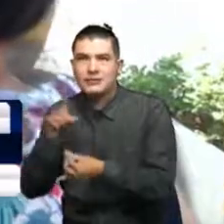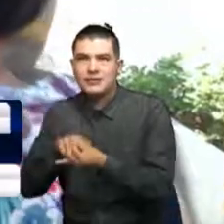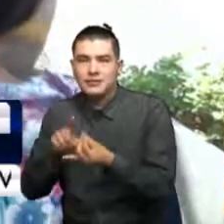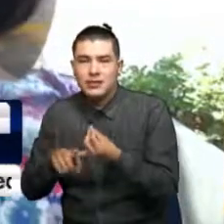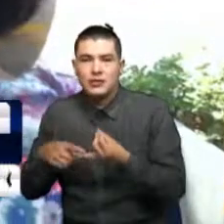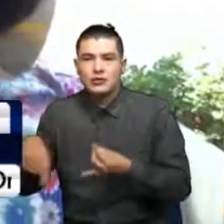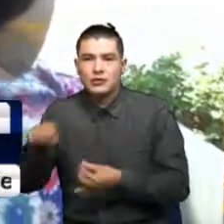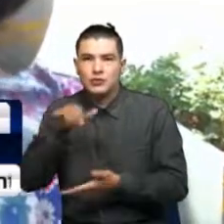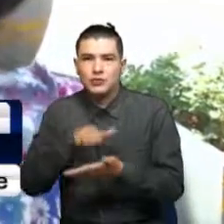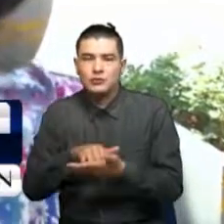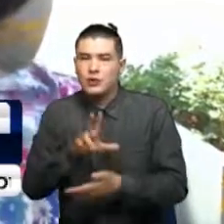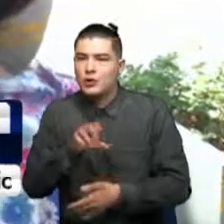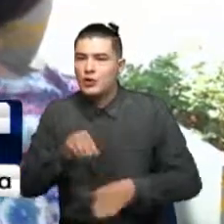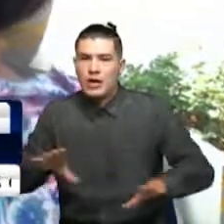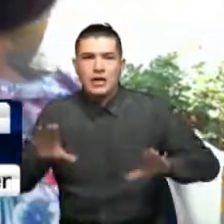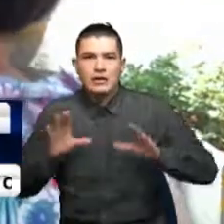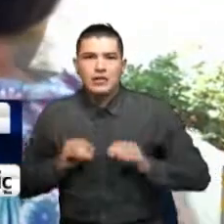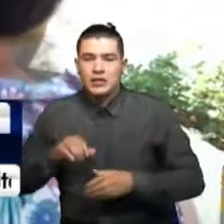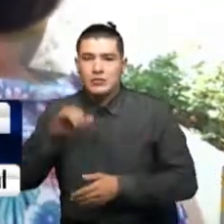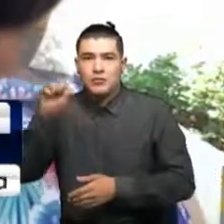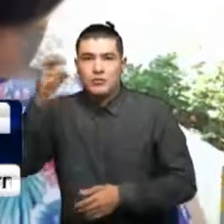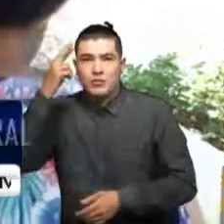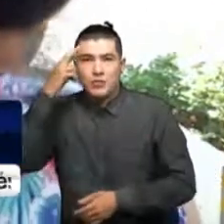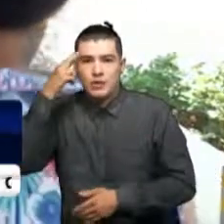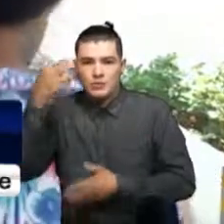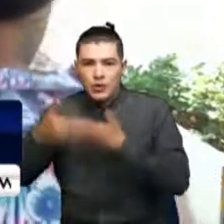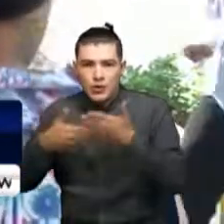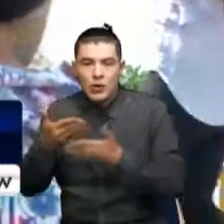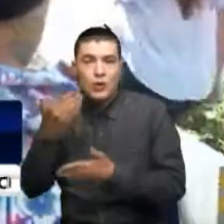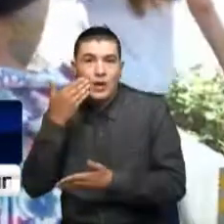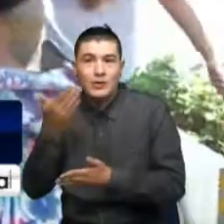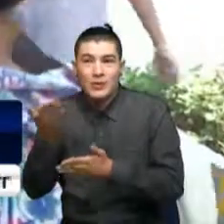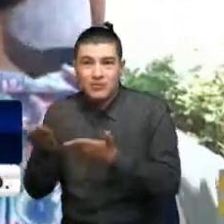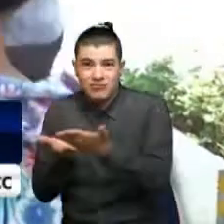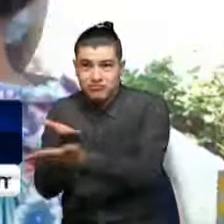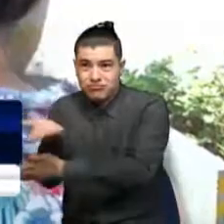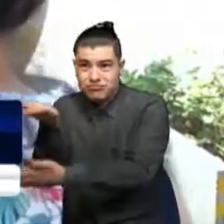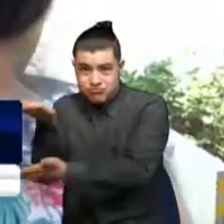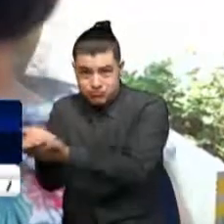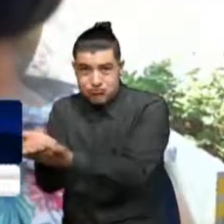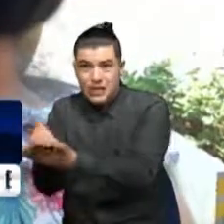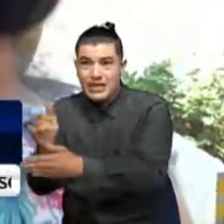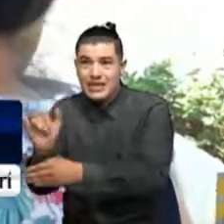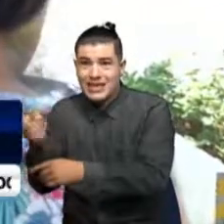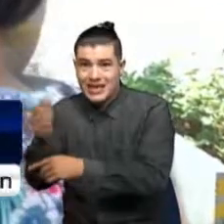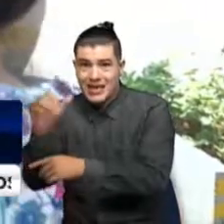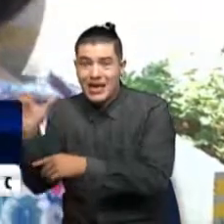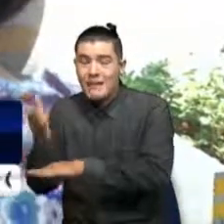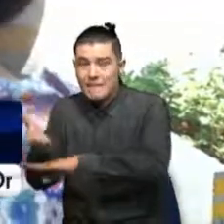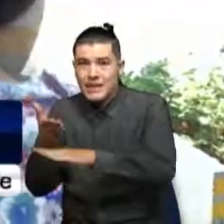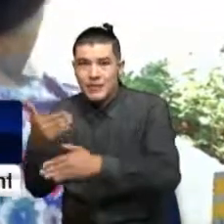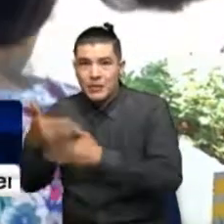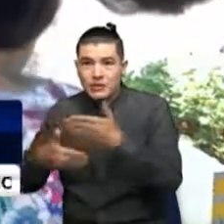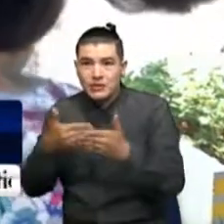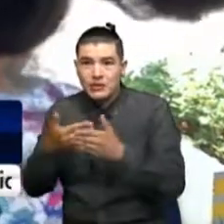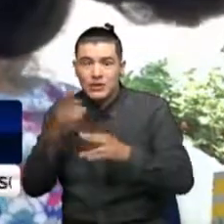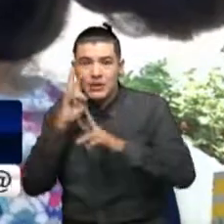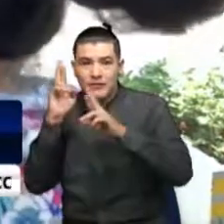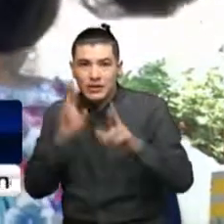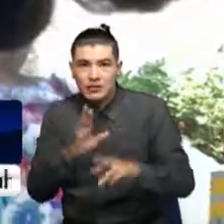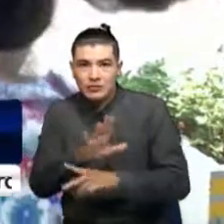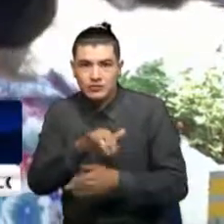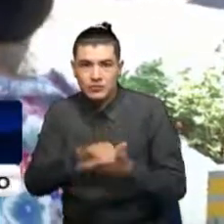y han rechazado el recurso de reconsideración cuando se va a radicar en el igac pero muy a pesar de eso